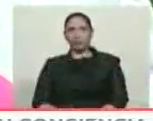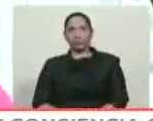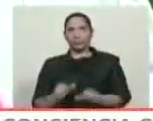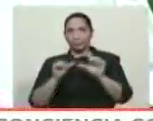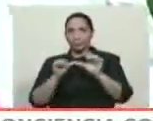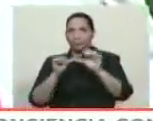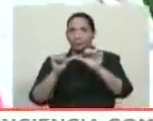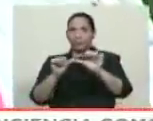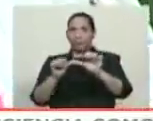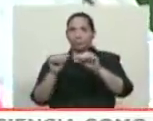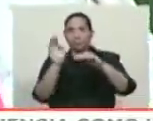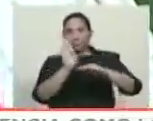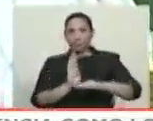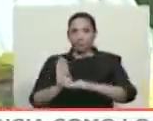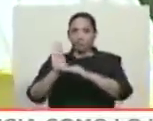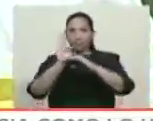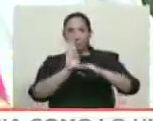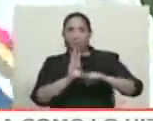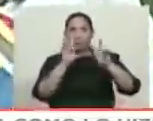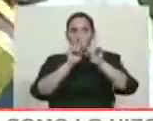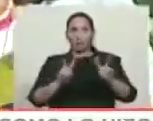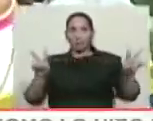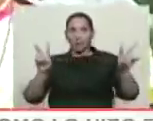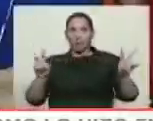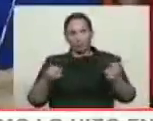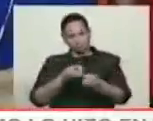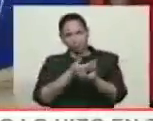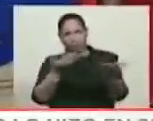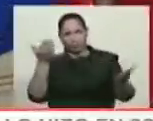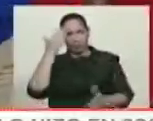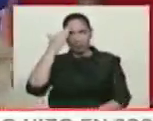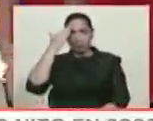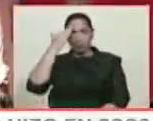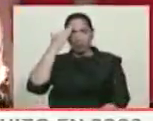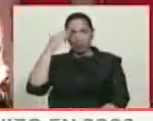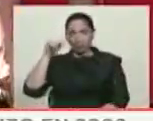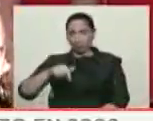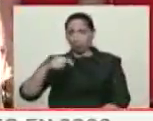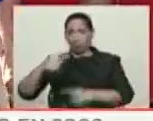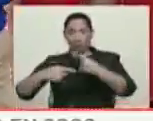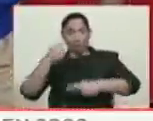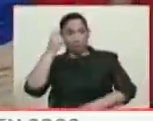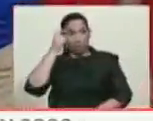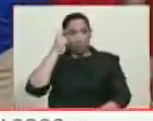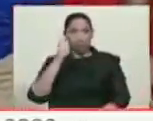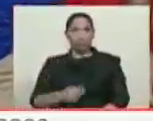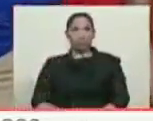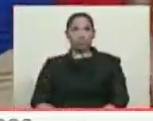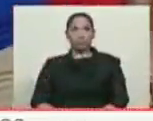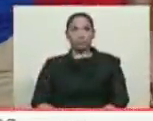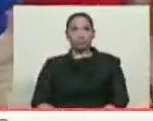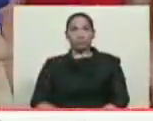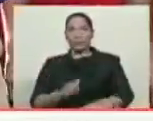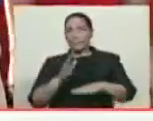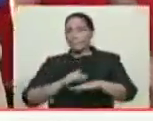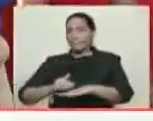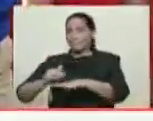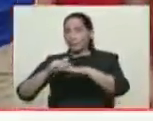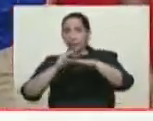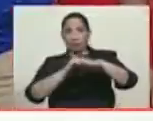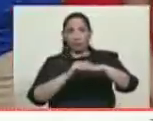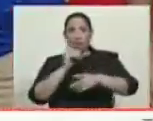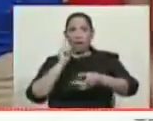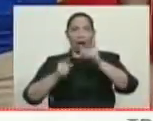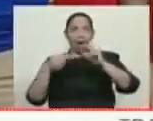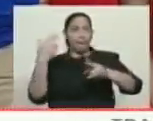Preservando y garantizando la paz. Ustedes saben que por estos días ha ocurrido algo muy peligroso